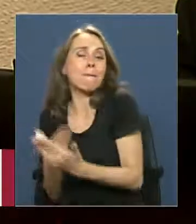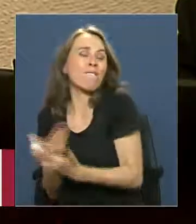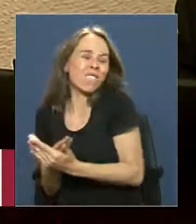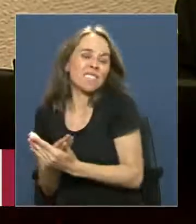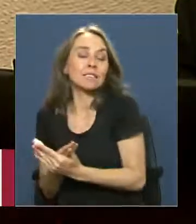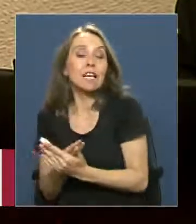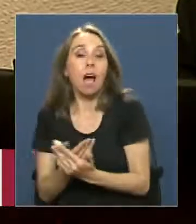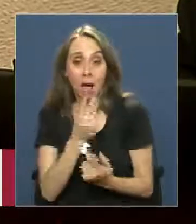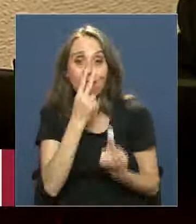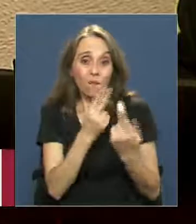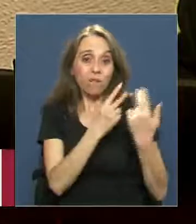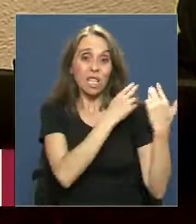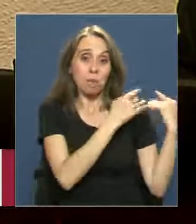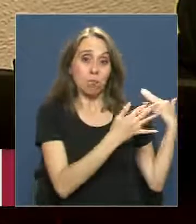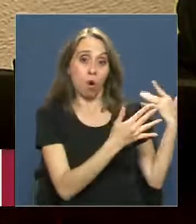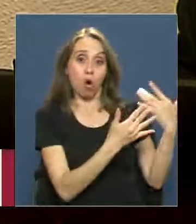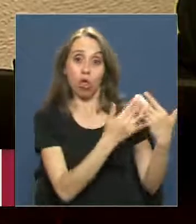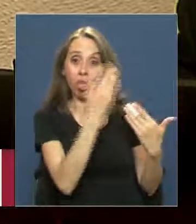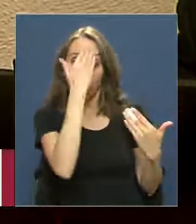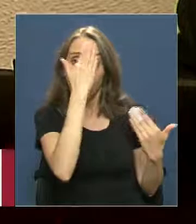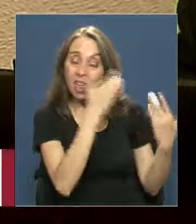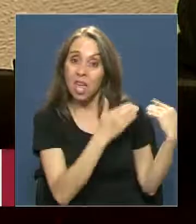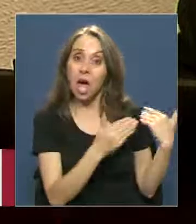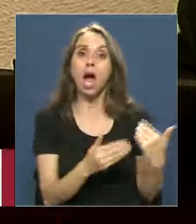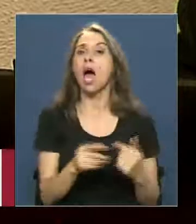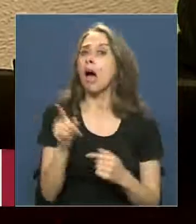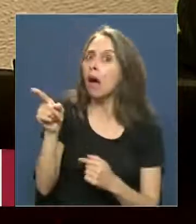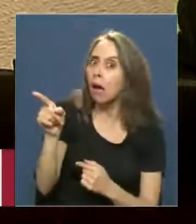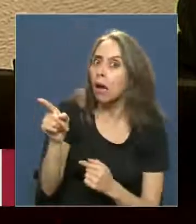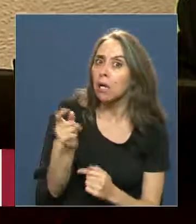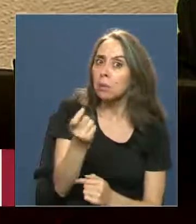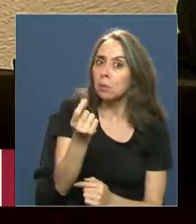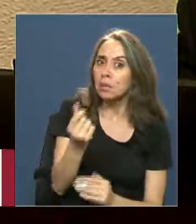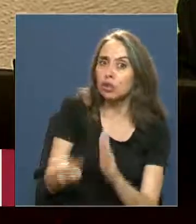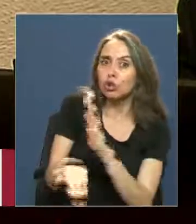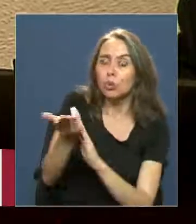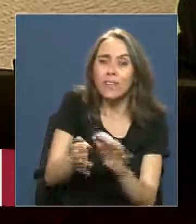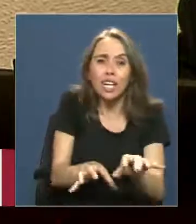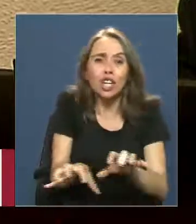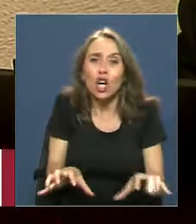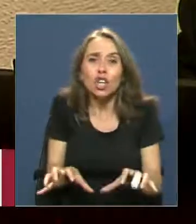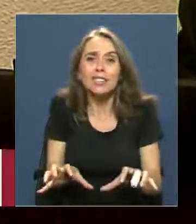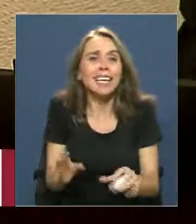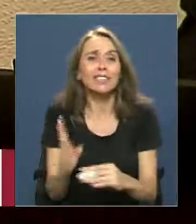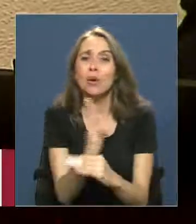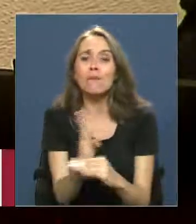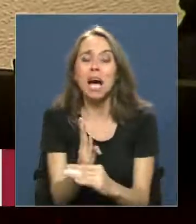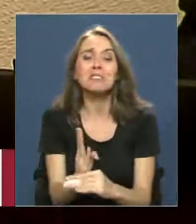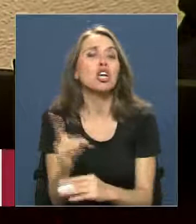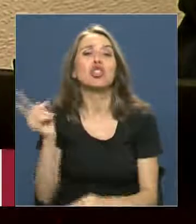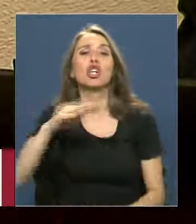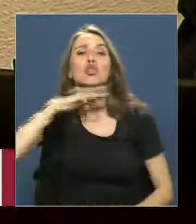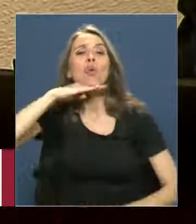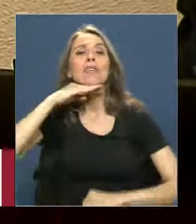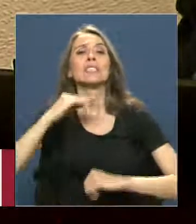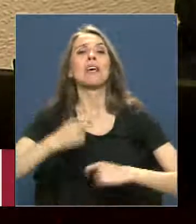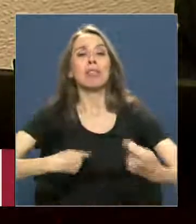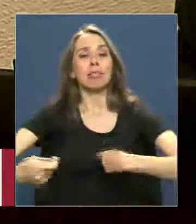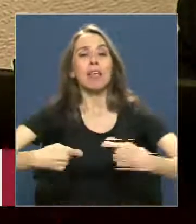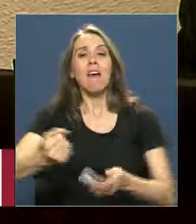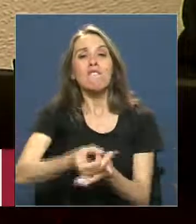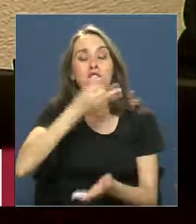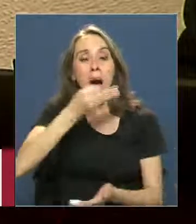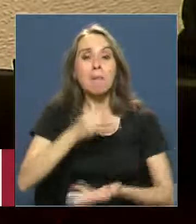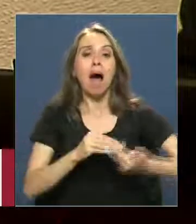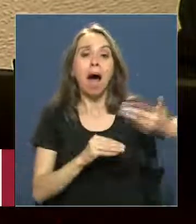todos estos días, respecto a subir los precios en insumos básicos. No les basta a las farmacias con